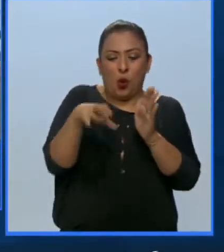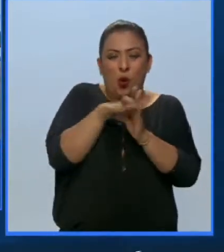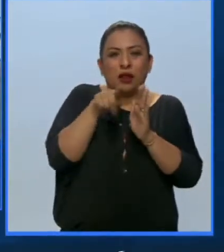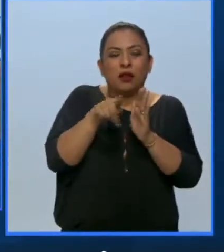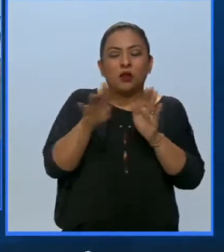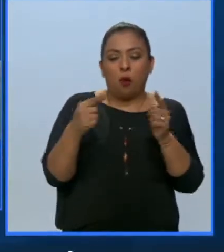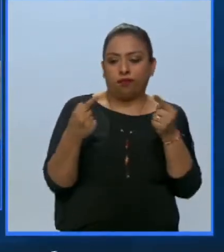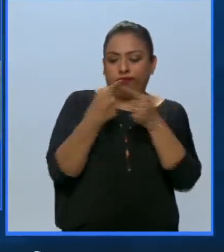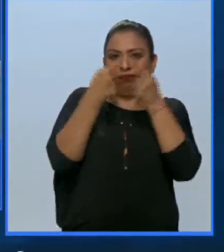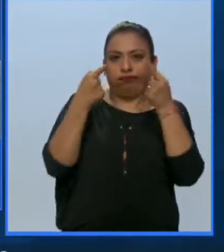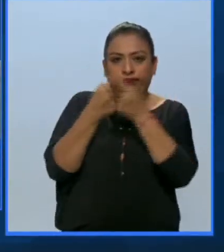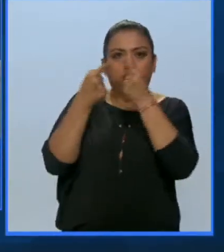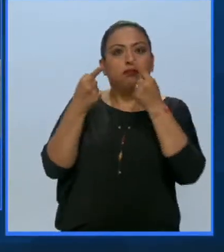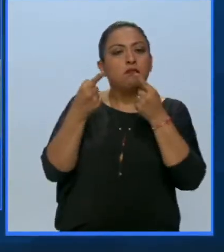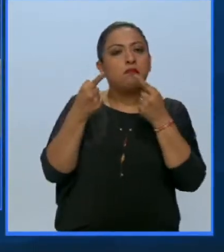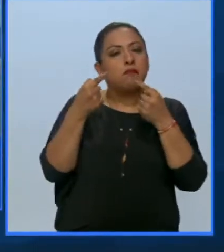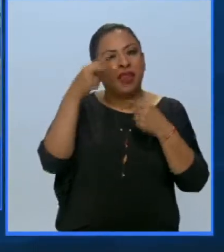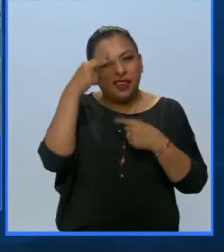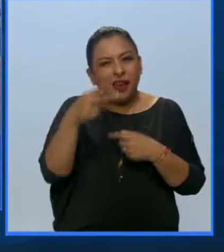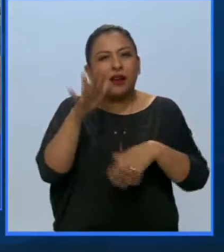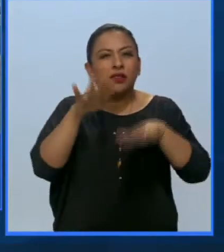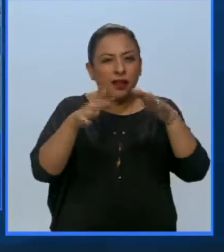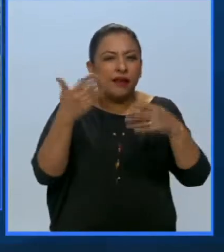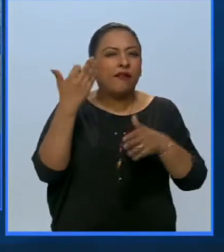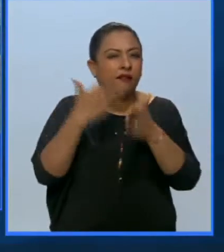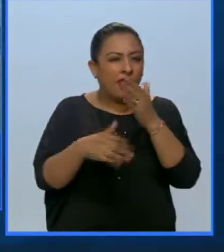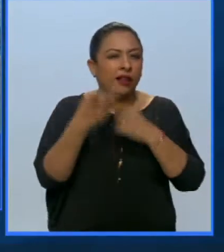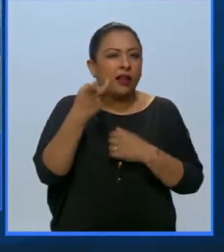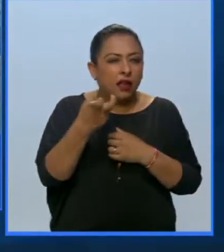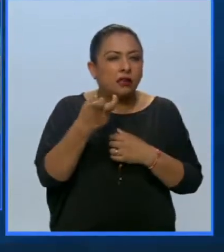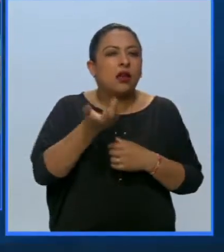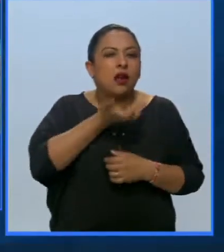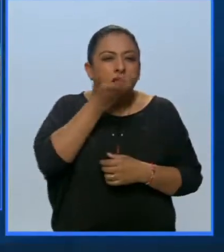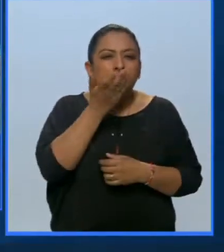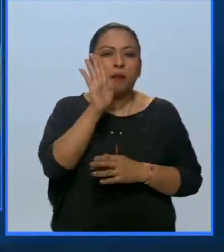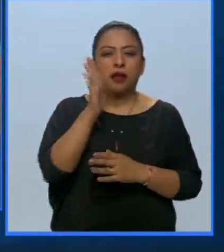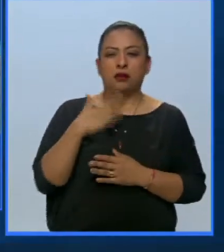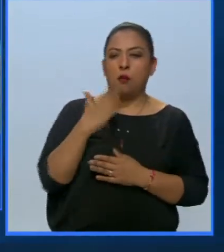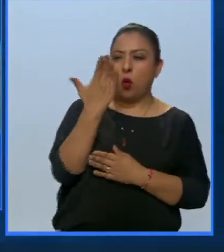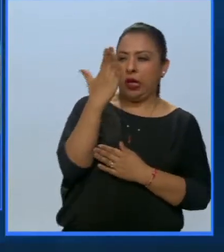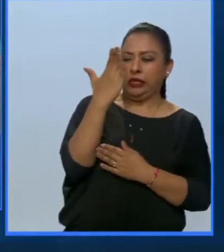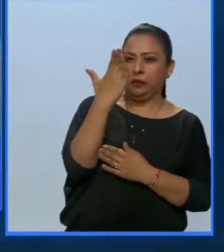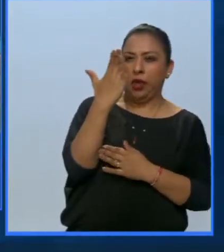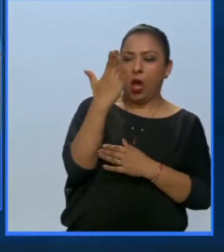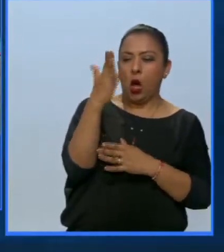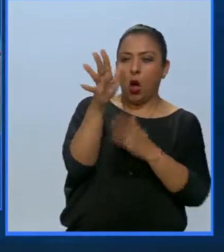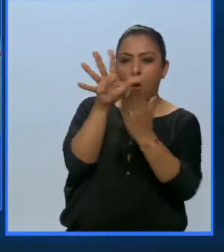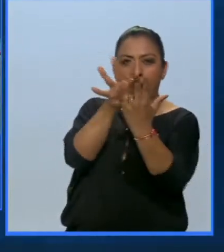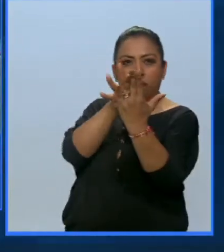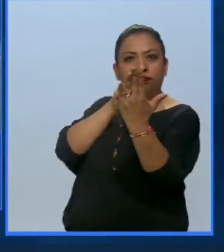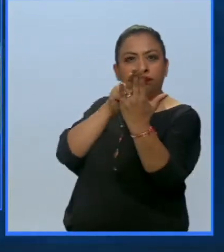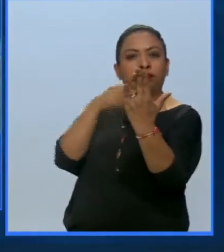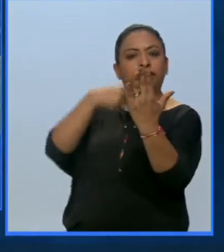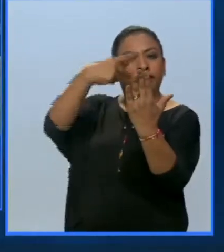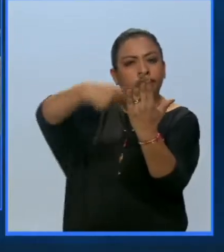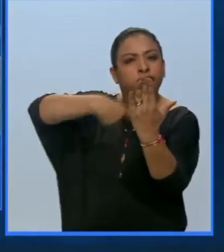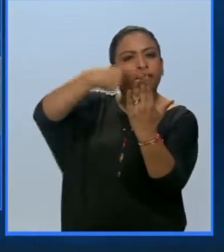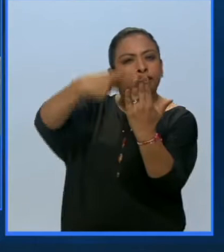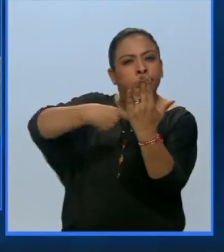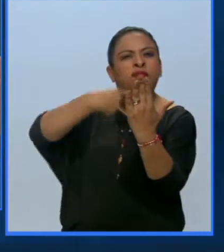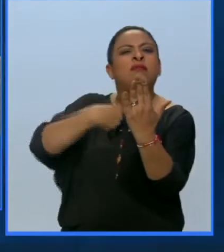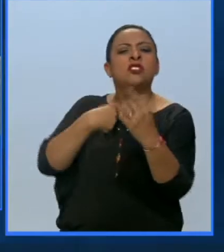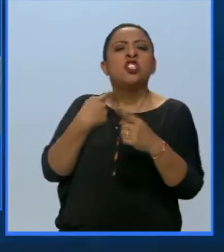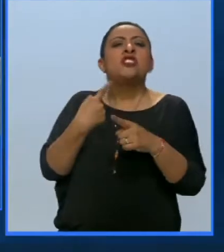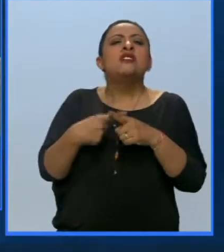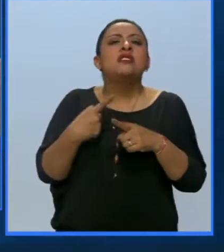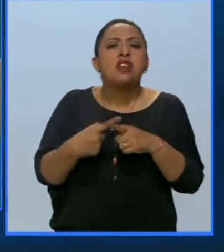como mexicanos, que es algo que nos falta de vez en cuando, y tener ese espejo creo que está muy bien, ¿no? Este espejo que nos cuestione constantemente de